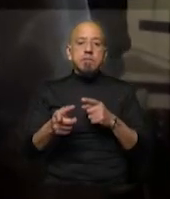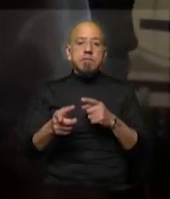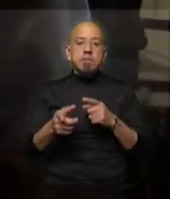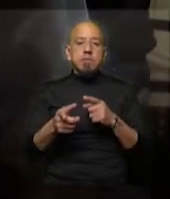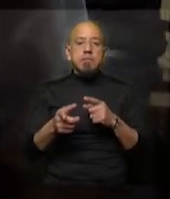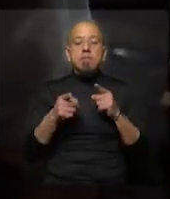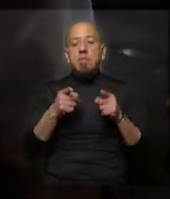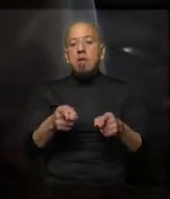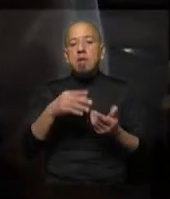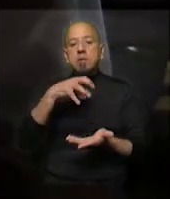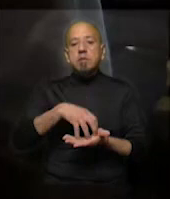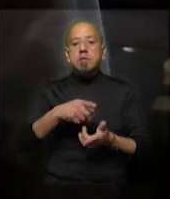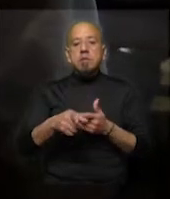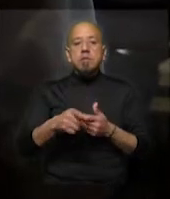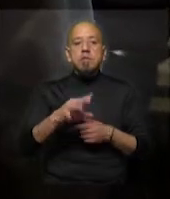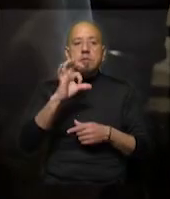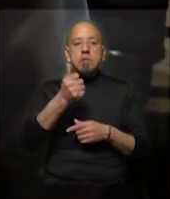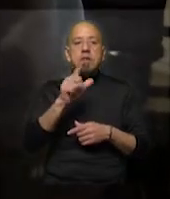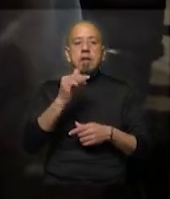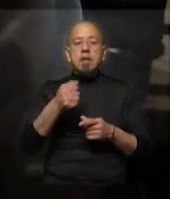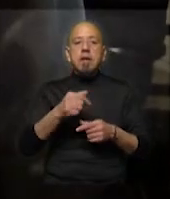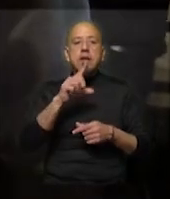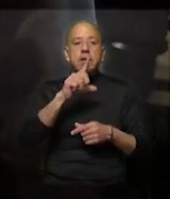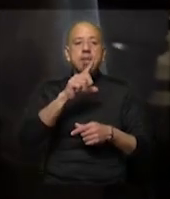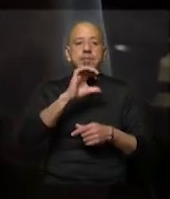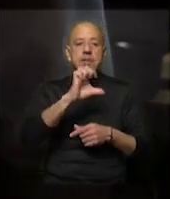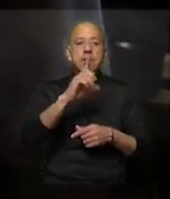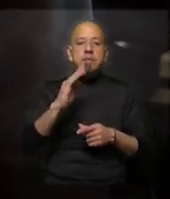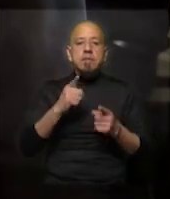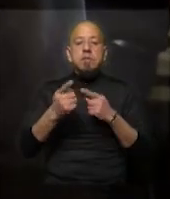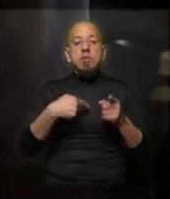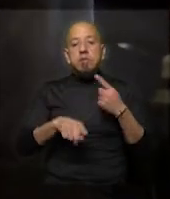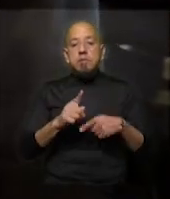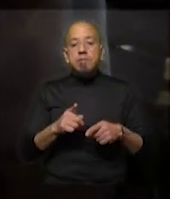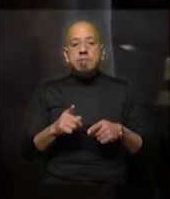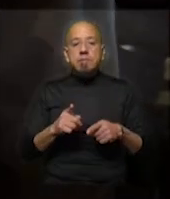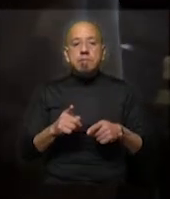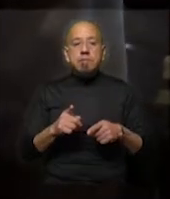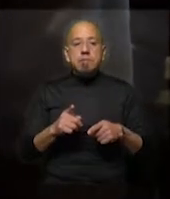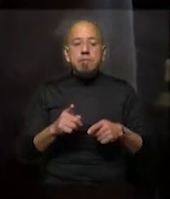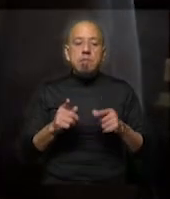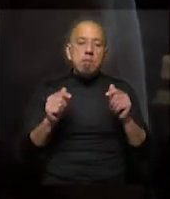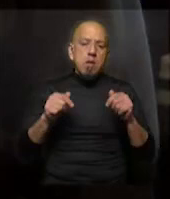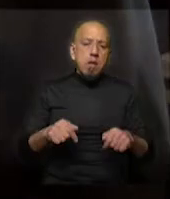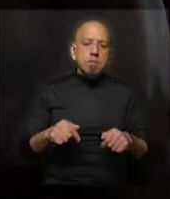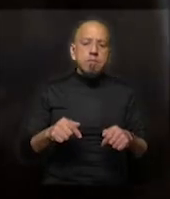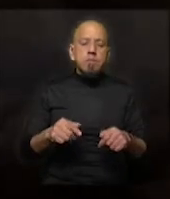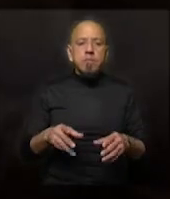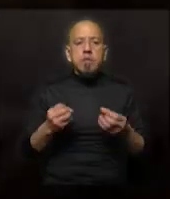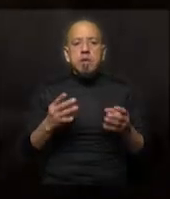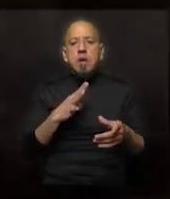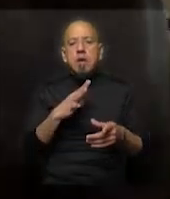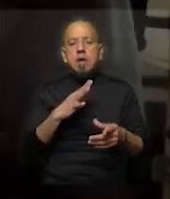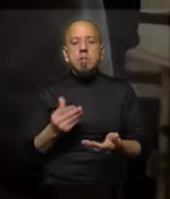en un lugar conocido como es la sala de ensayo LP que siempre nos reciben de la mejor manera y vengo acá puntualmente hoy porque